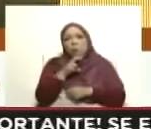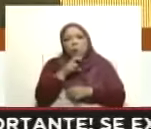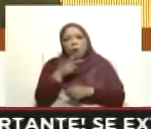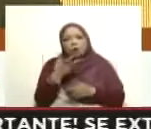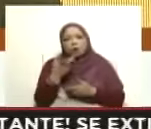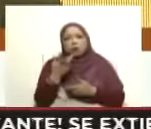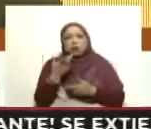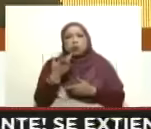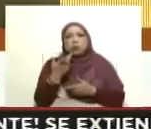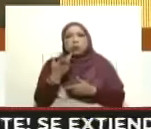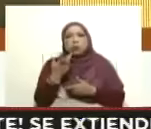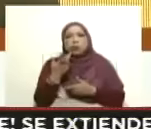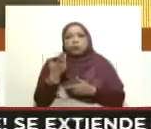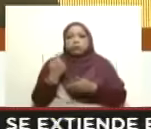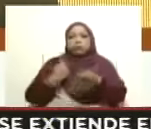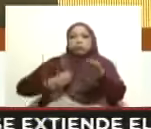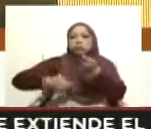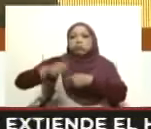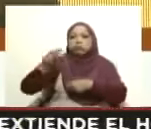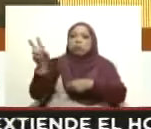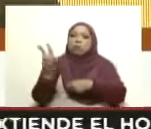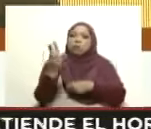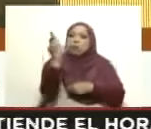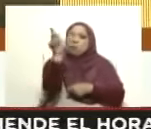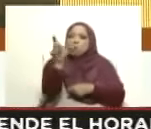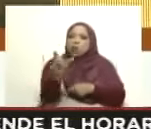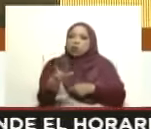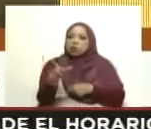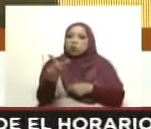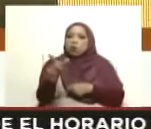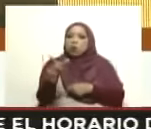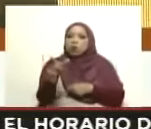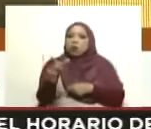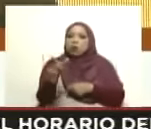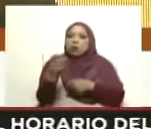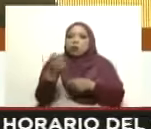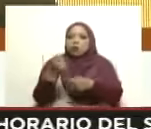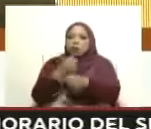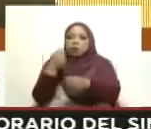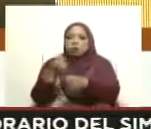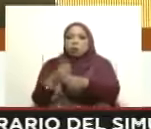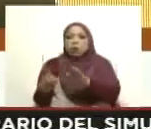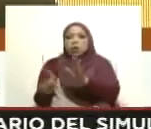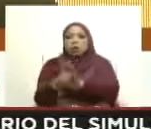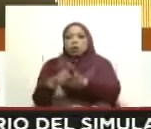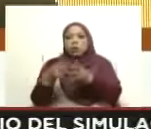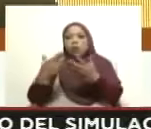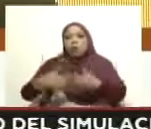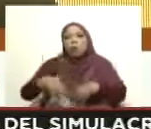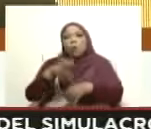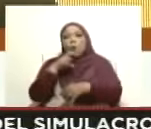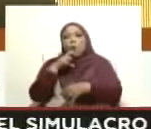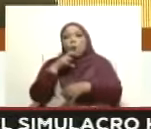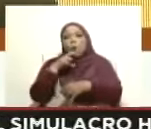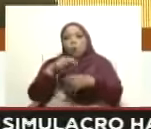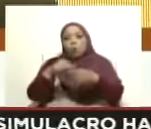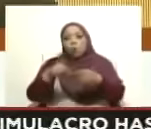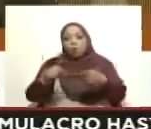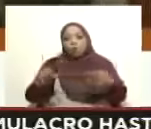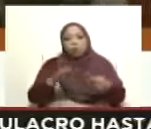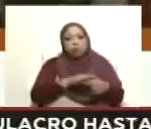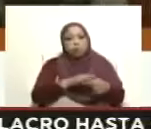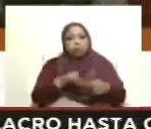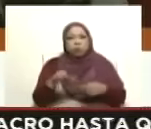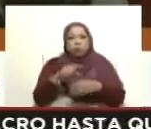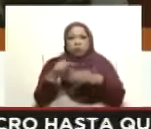eh colocado a personas para que exploten ilegalmente minerales en territorio que